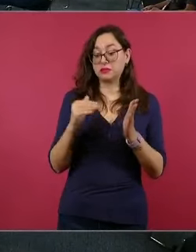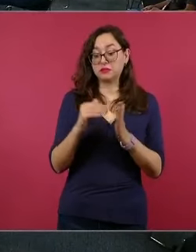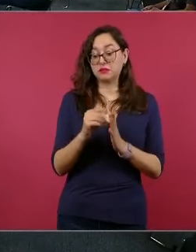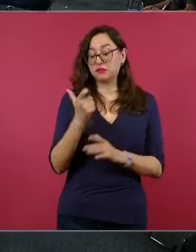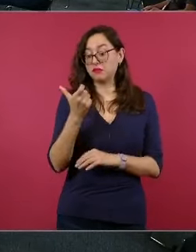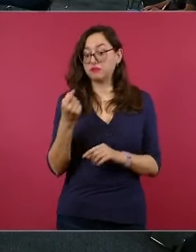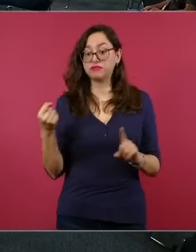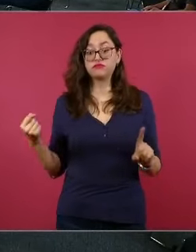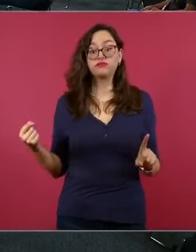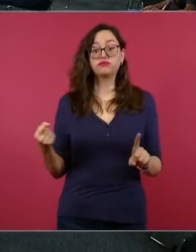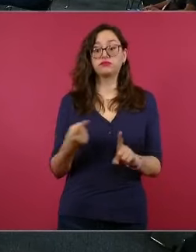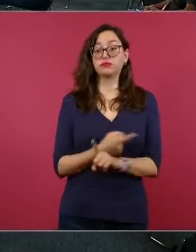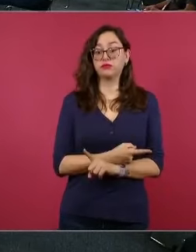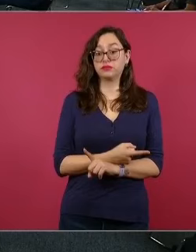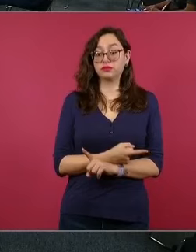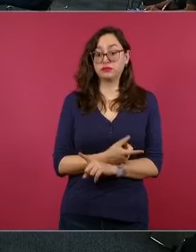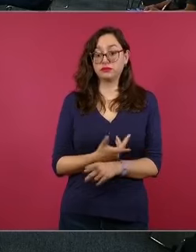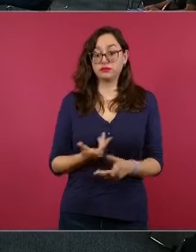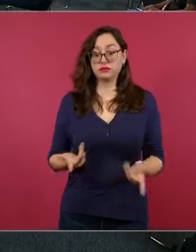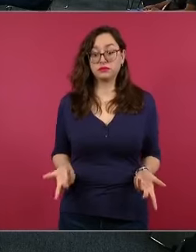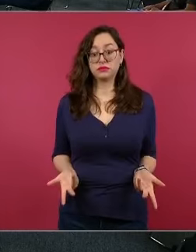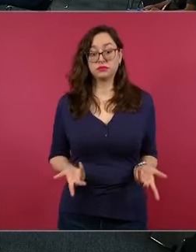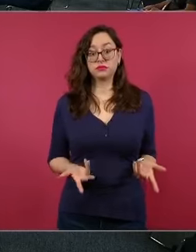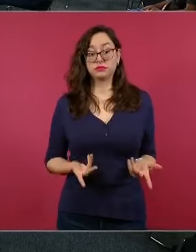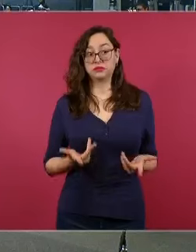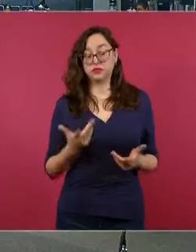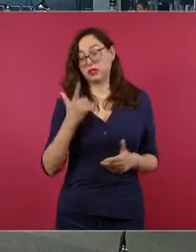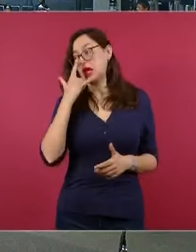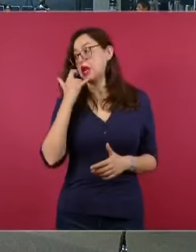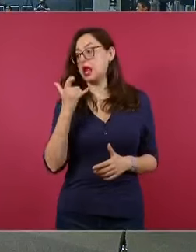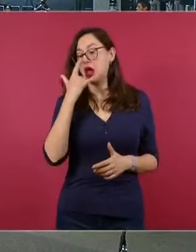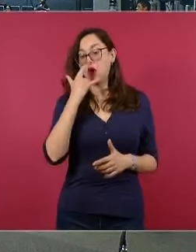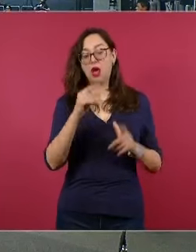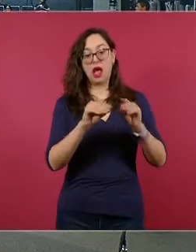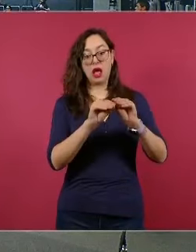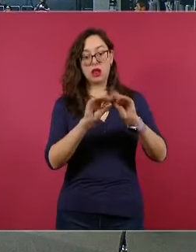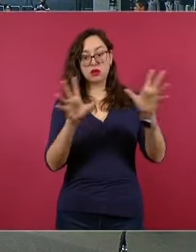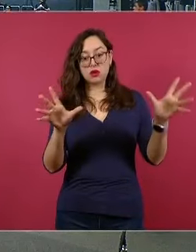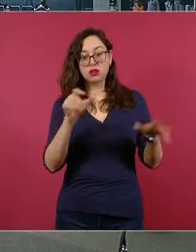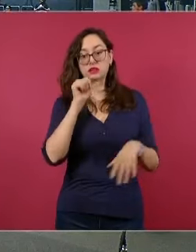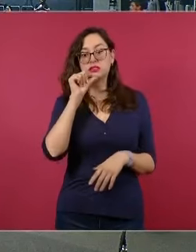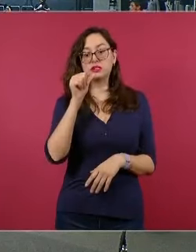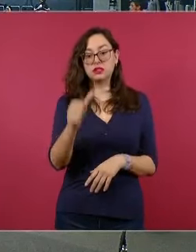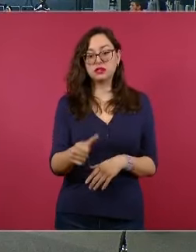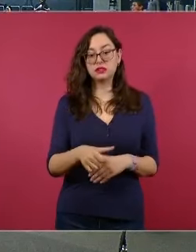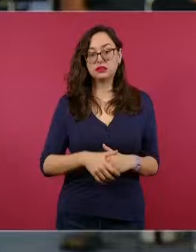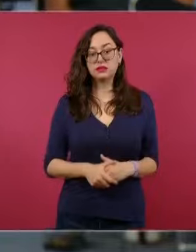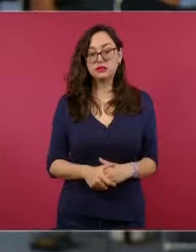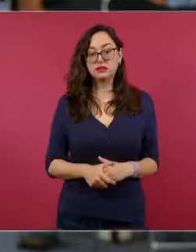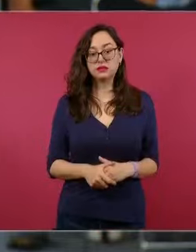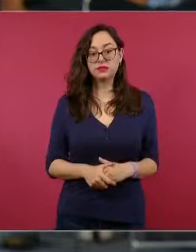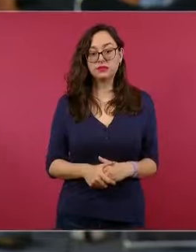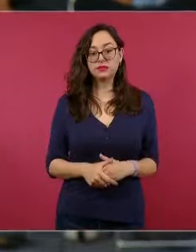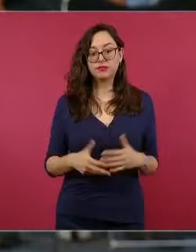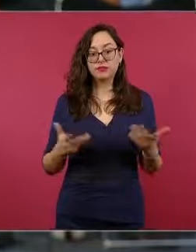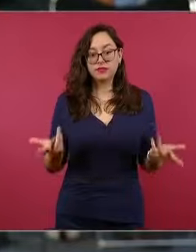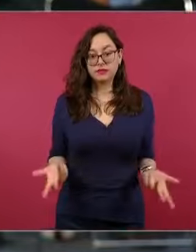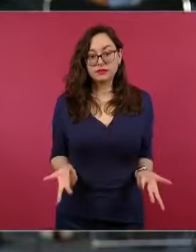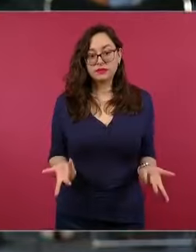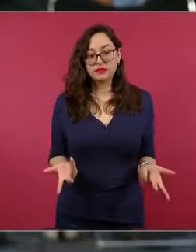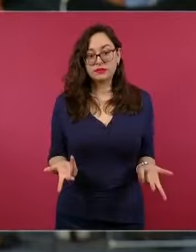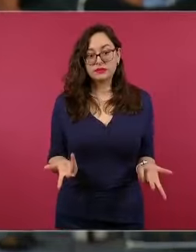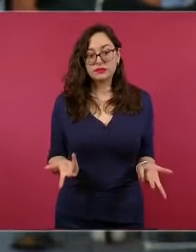desvió corrompió que no han sido aclarados y que están ahí en el Limbo y que yo creo que ya no van a ser aclarados